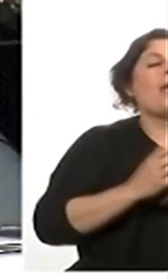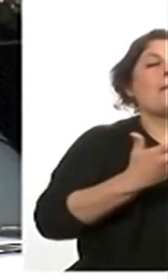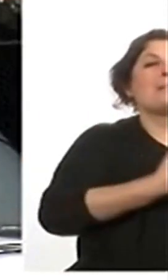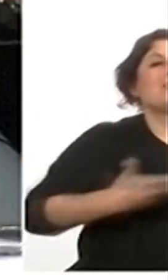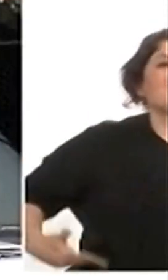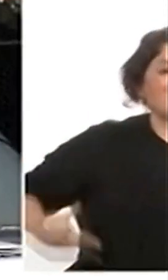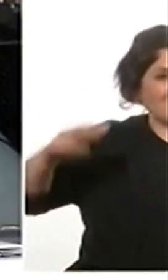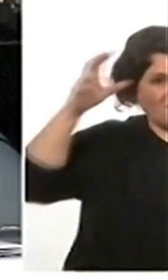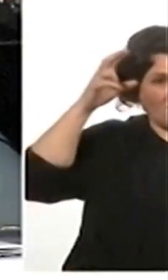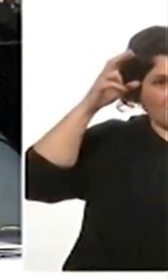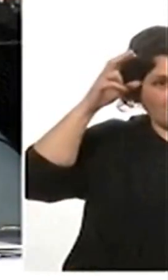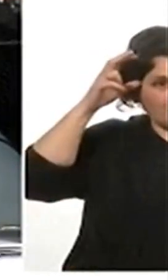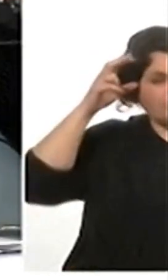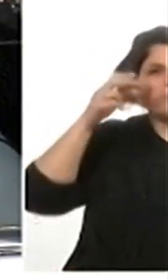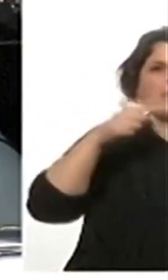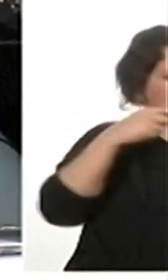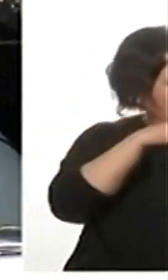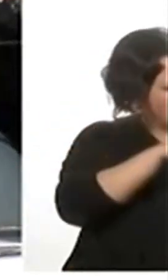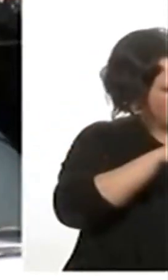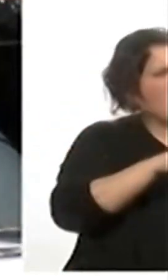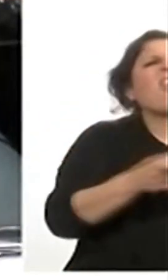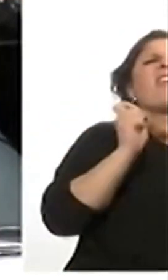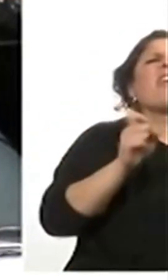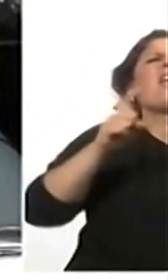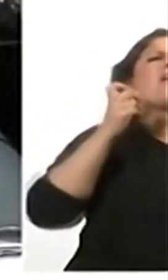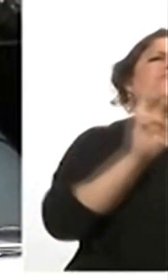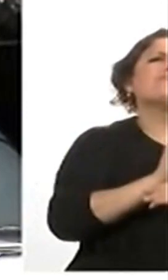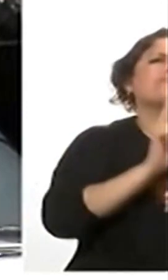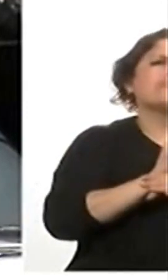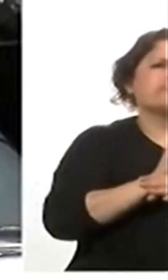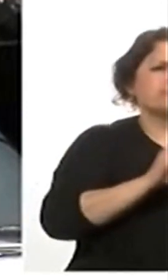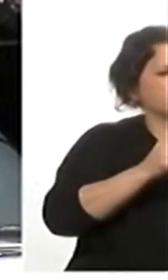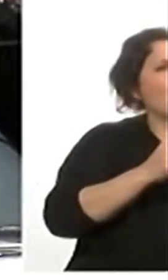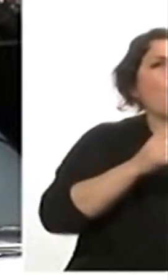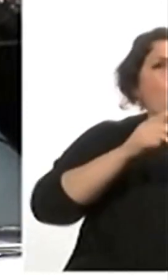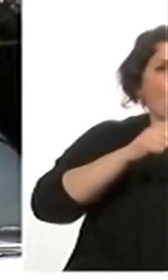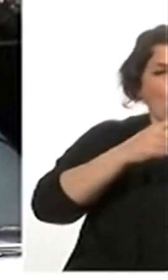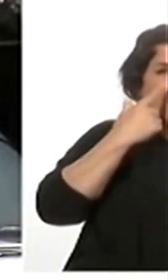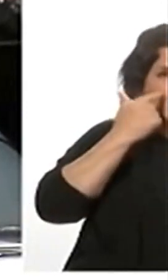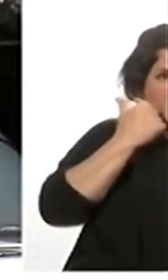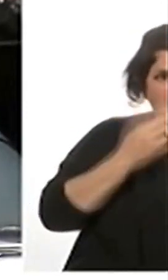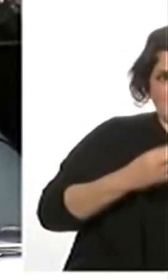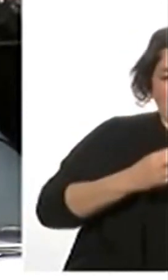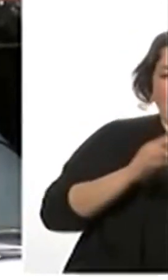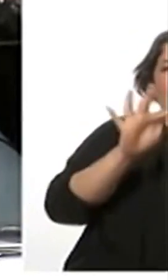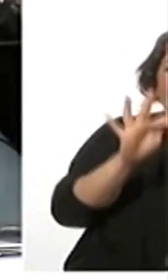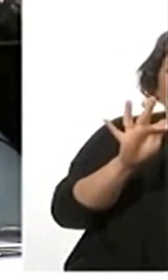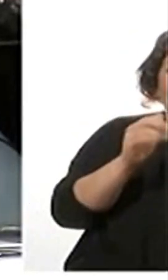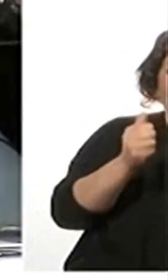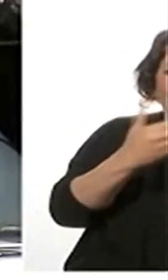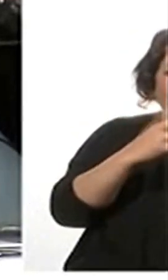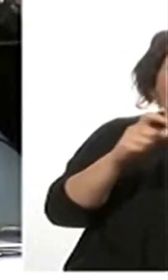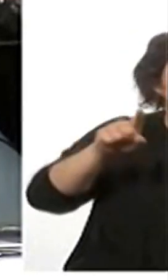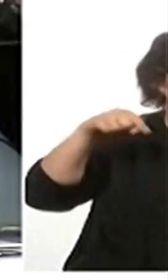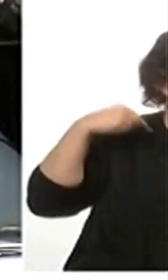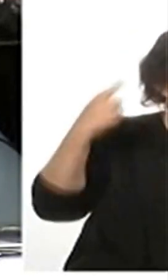Vázquez aparece como custodia el señor José Fabra, que fue jefe de